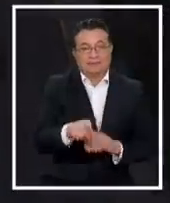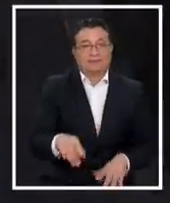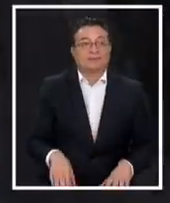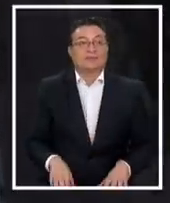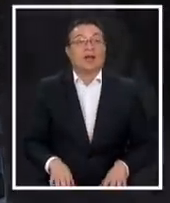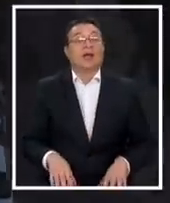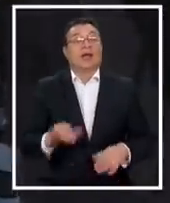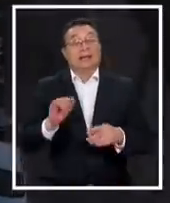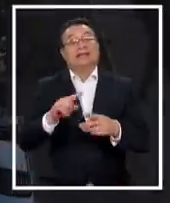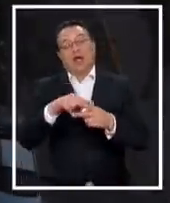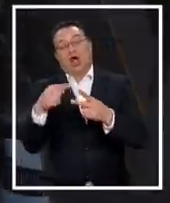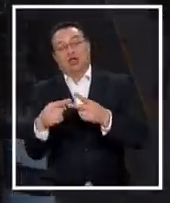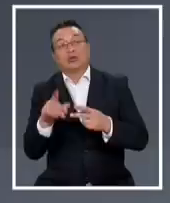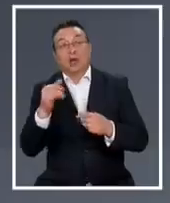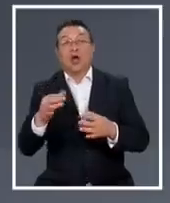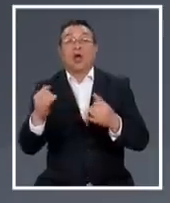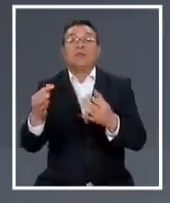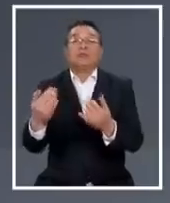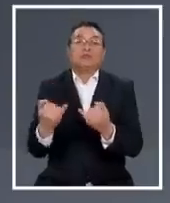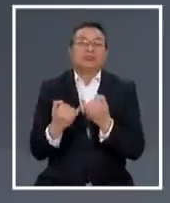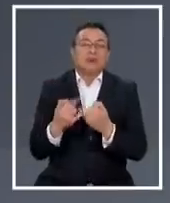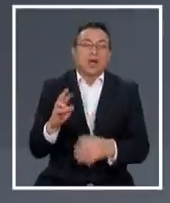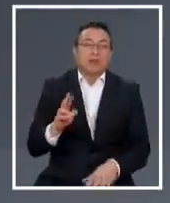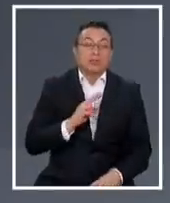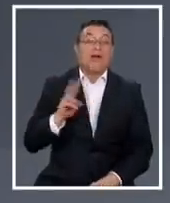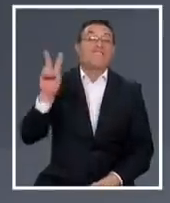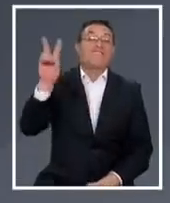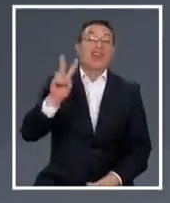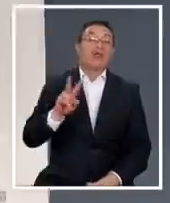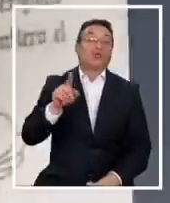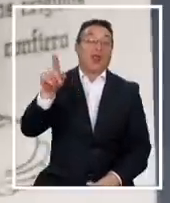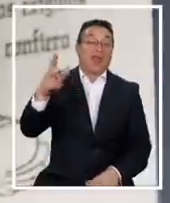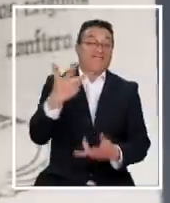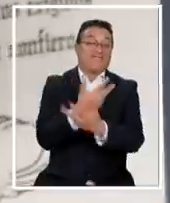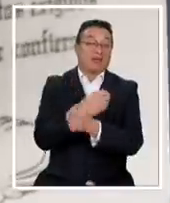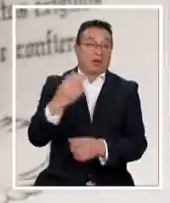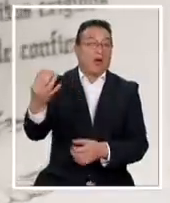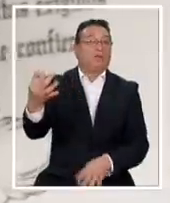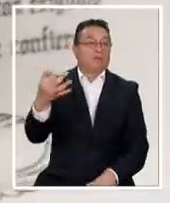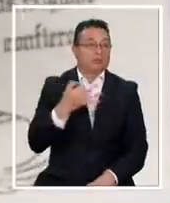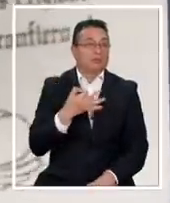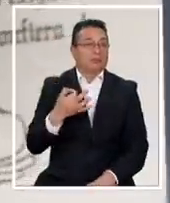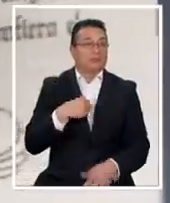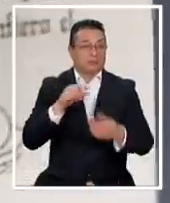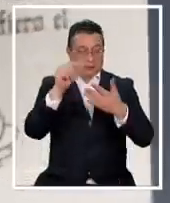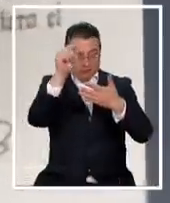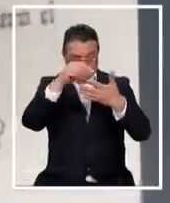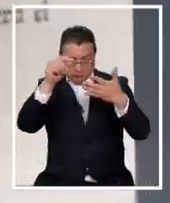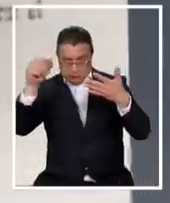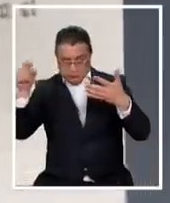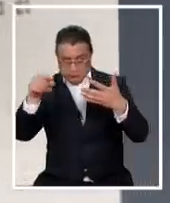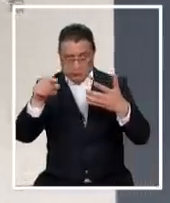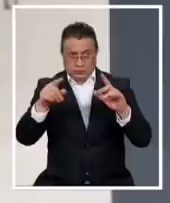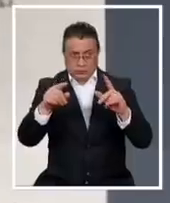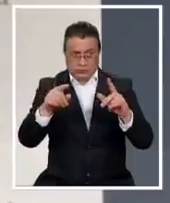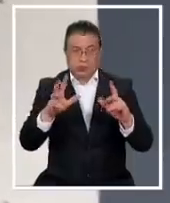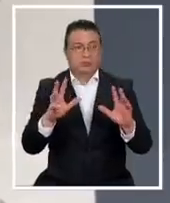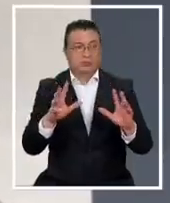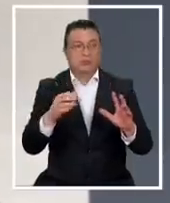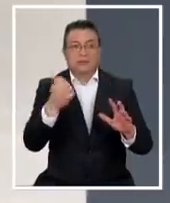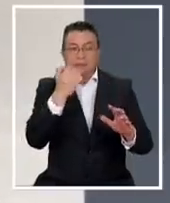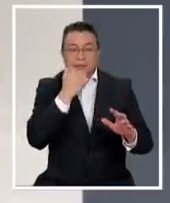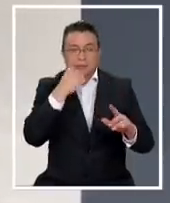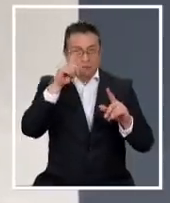Antes de entregarnos una respuesta formal, desde Venezuela nos advierten algunos detalles. La ortografía es de los primeros.